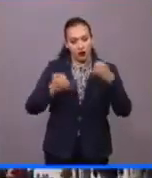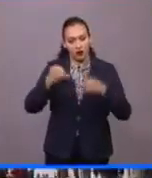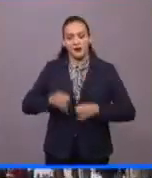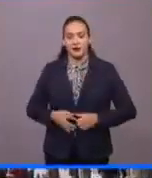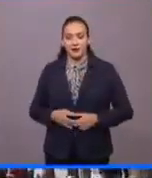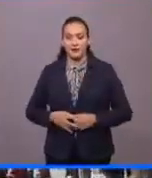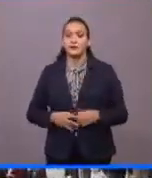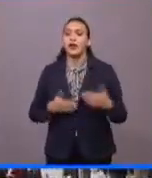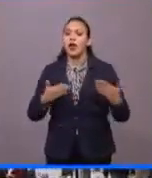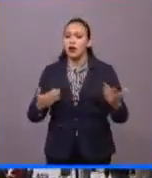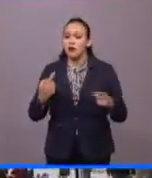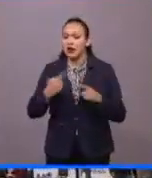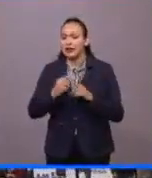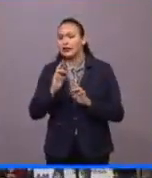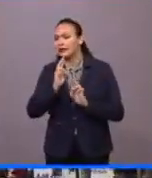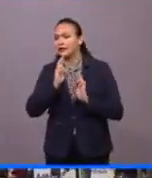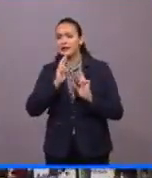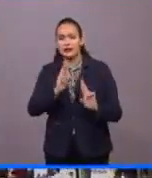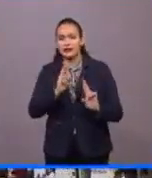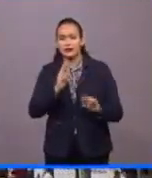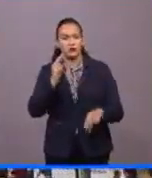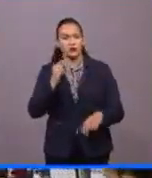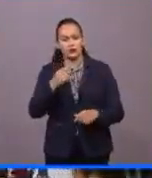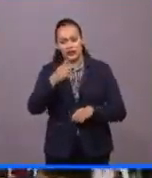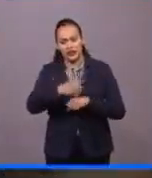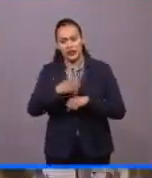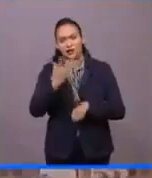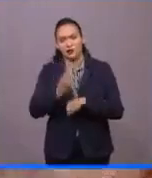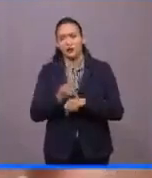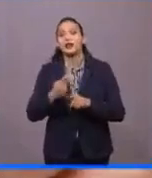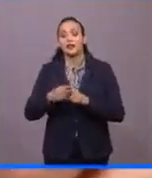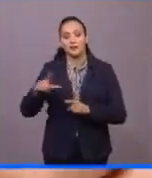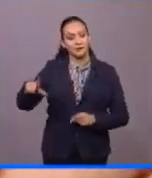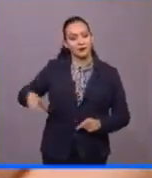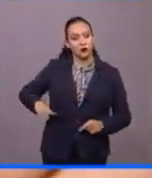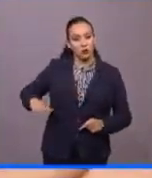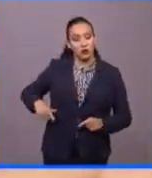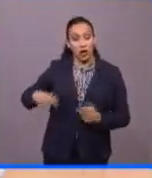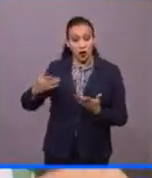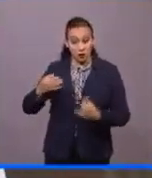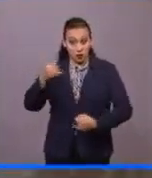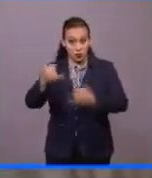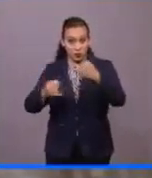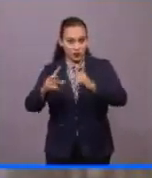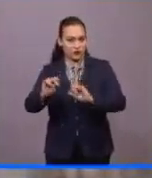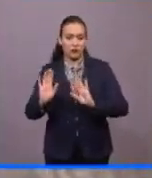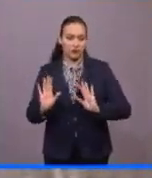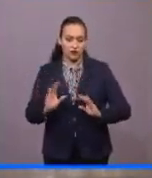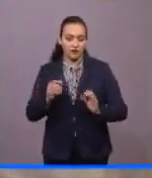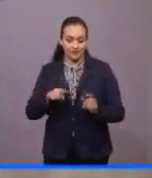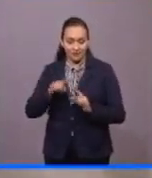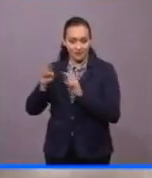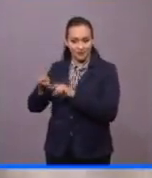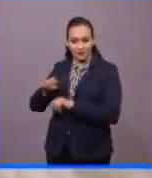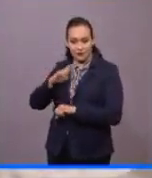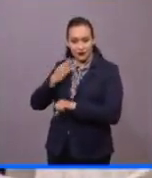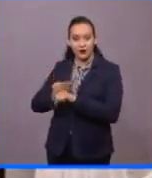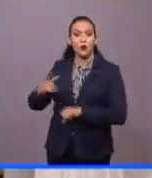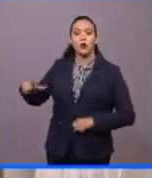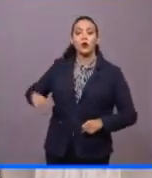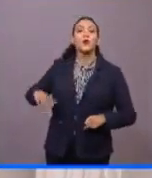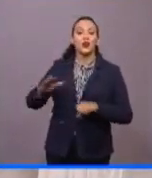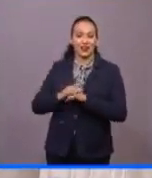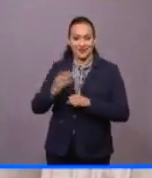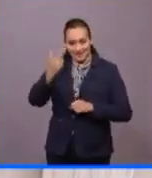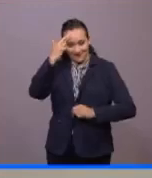Precisó que quien debe responder directamente por los daños es el Estado y no el juzgador en lo particular, pues es el Estado quien,